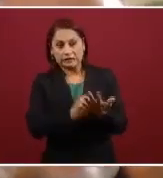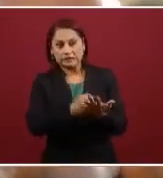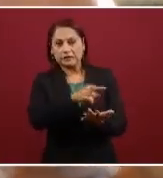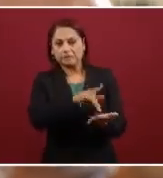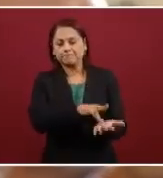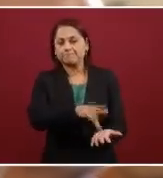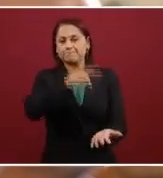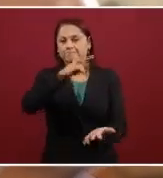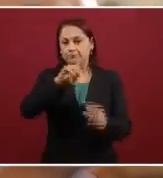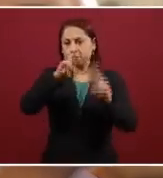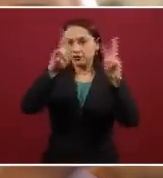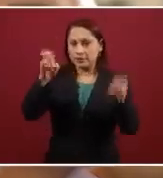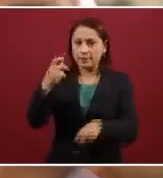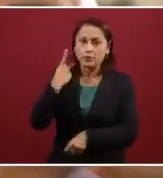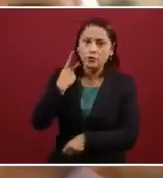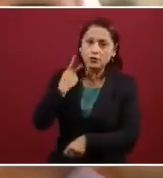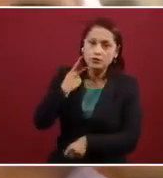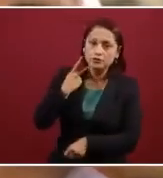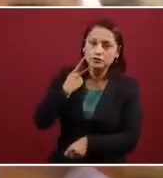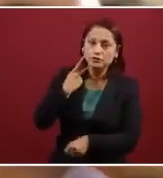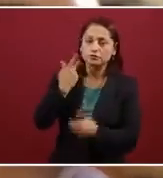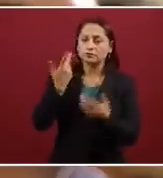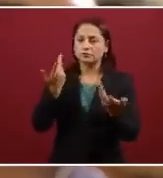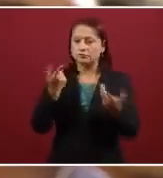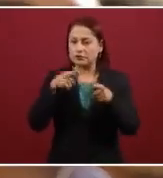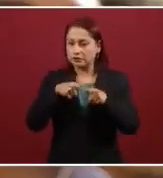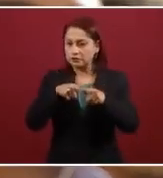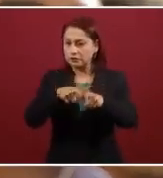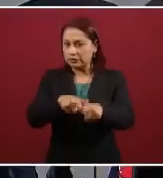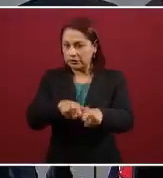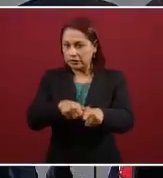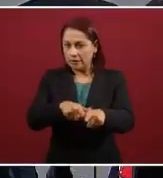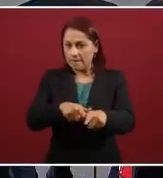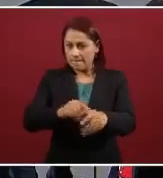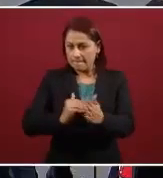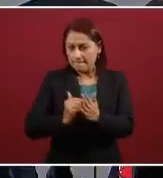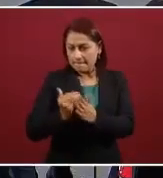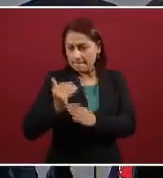que pues esta medida aumente.